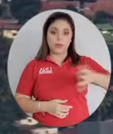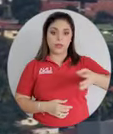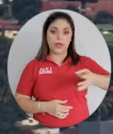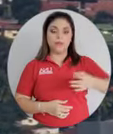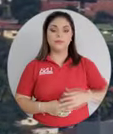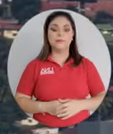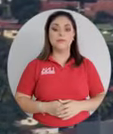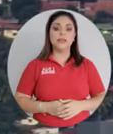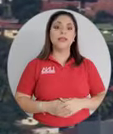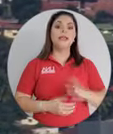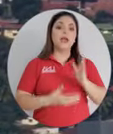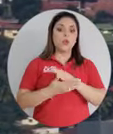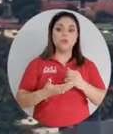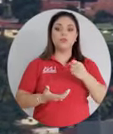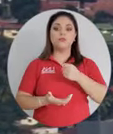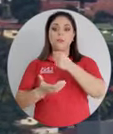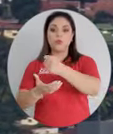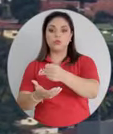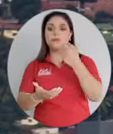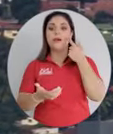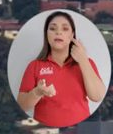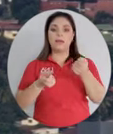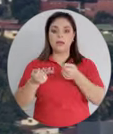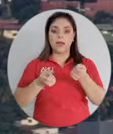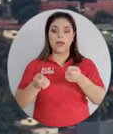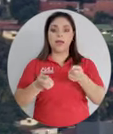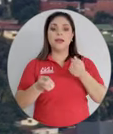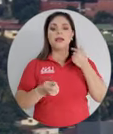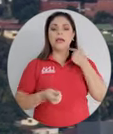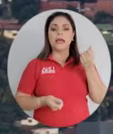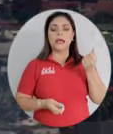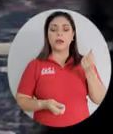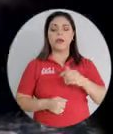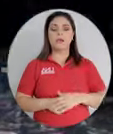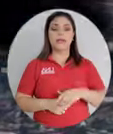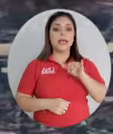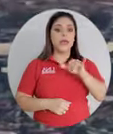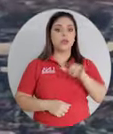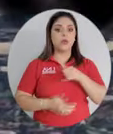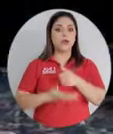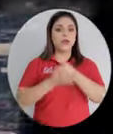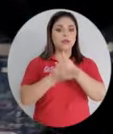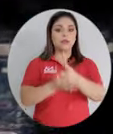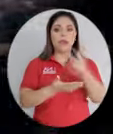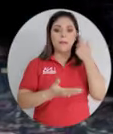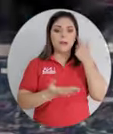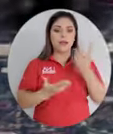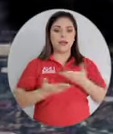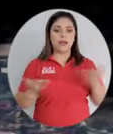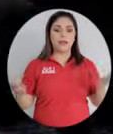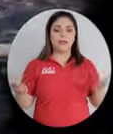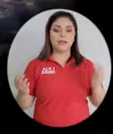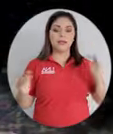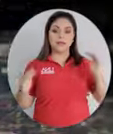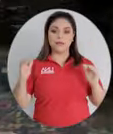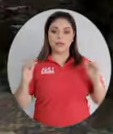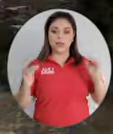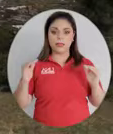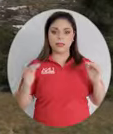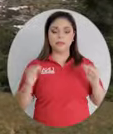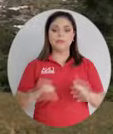lado también, pues, de alguna manera hizo la colocación de algunos bonos para manejar la inflación. ¿Y esto qué ha permitido? Bueno,